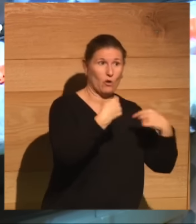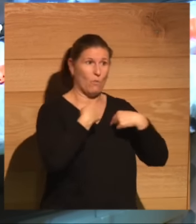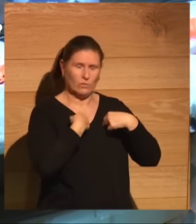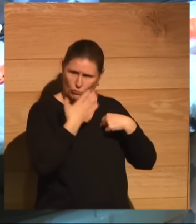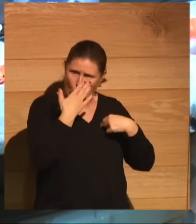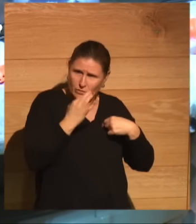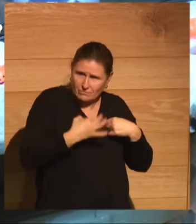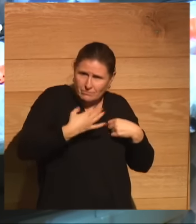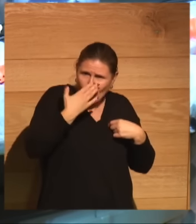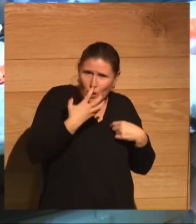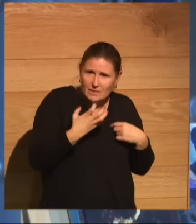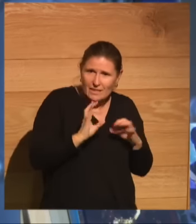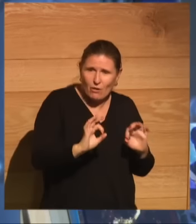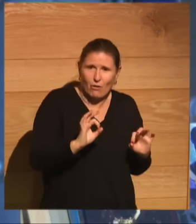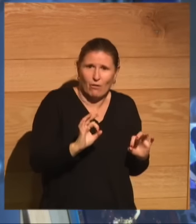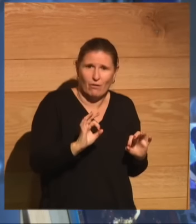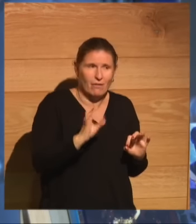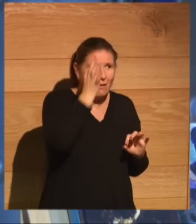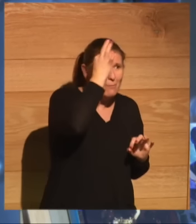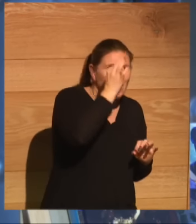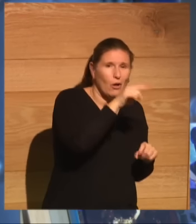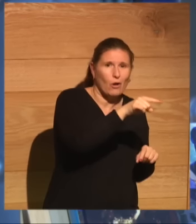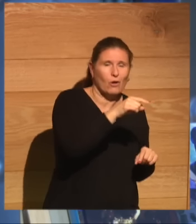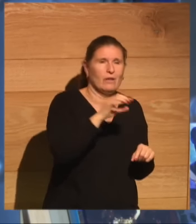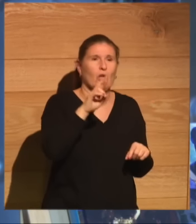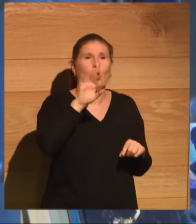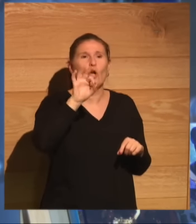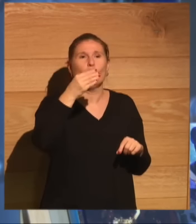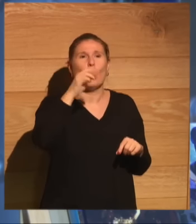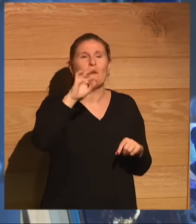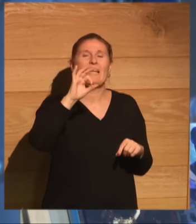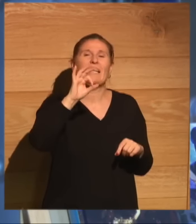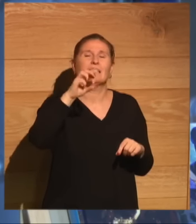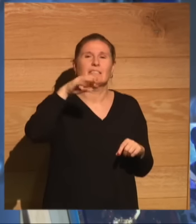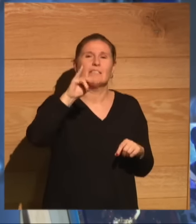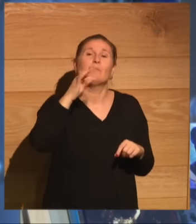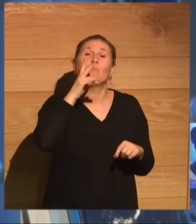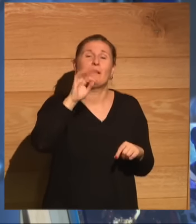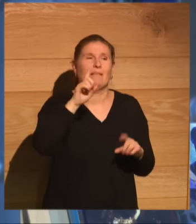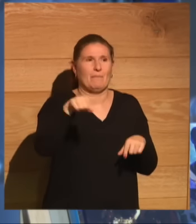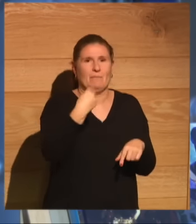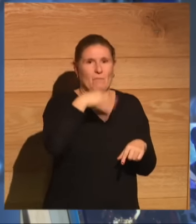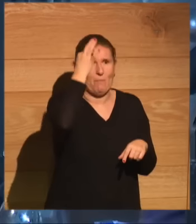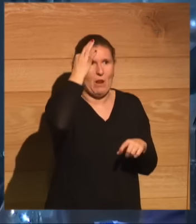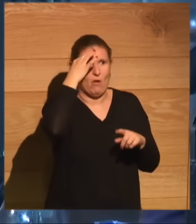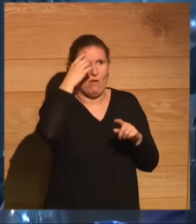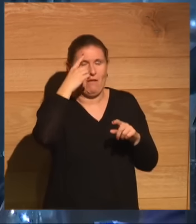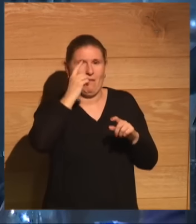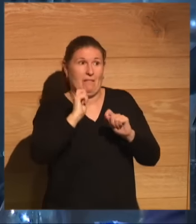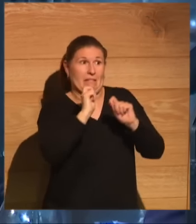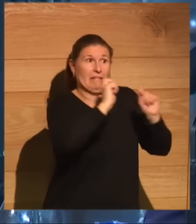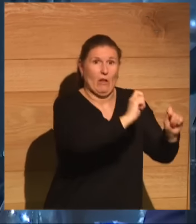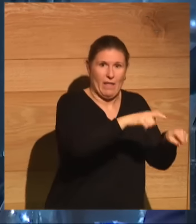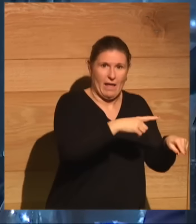serio. Es verdad. Lo digo completamente en serio. El peinado de Robert Smith que adopta él es el que le atribuye después a Beetlejuice. Robert Smith,